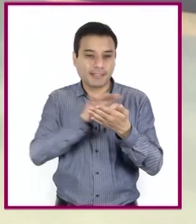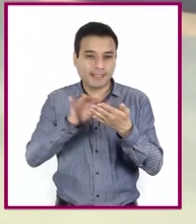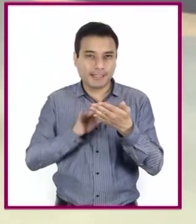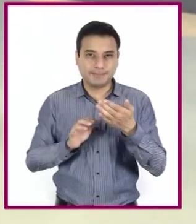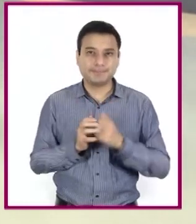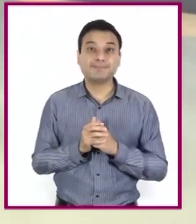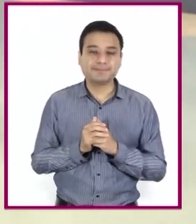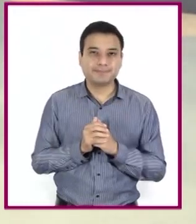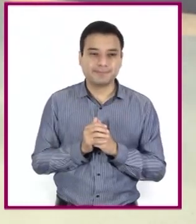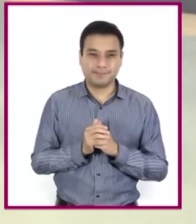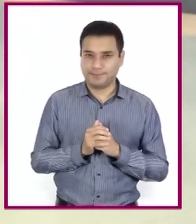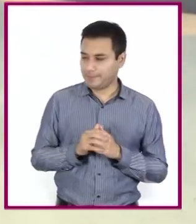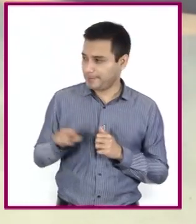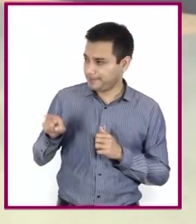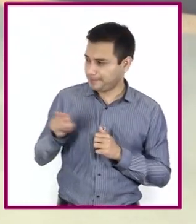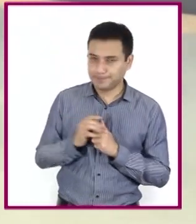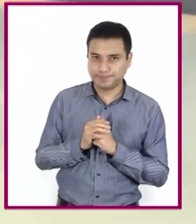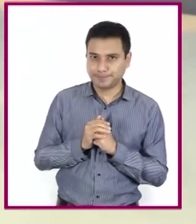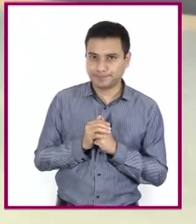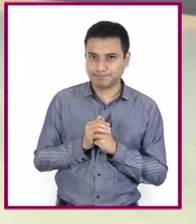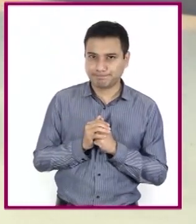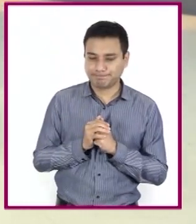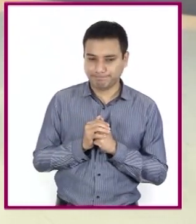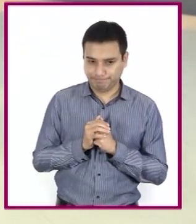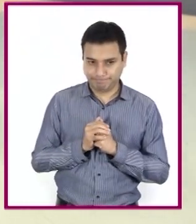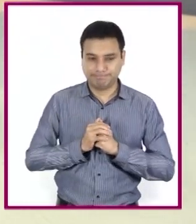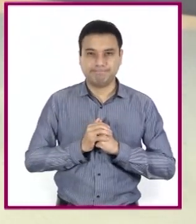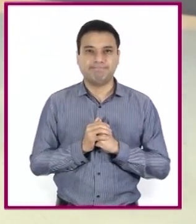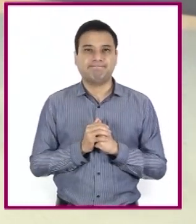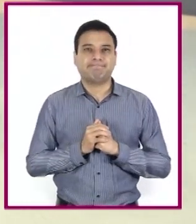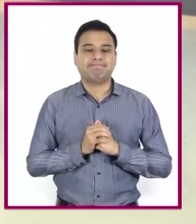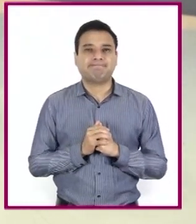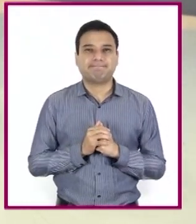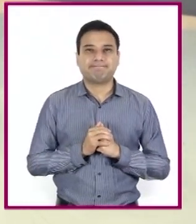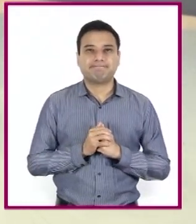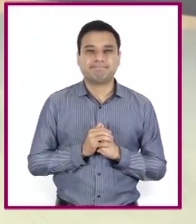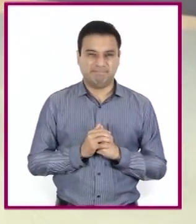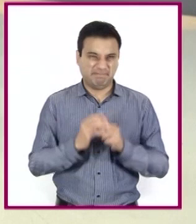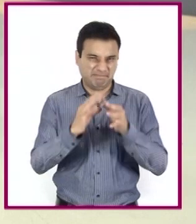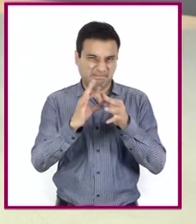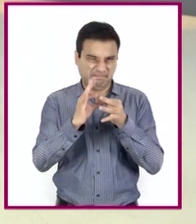fragmento de La Nueva Mujer, escrito por el historiador Eric Hobsbawm.